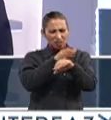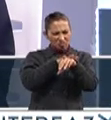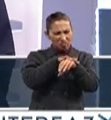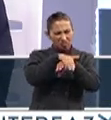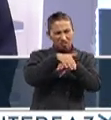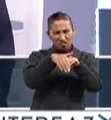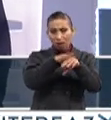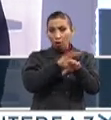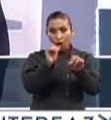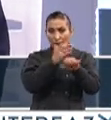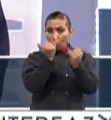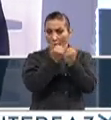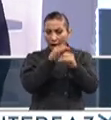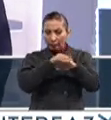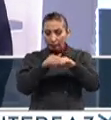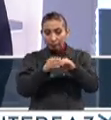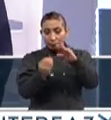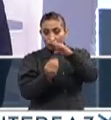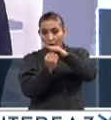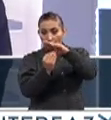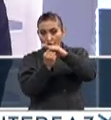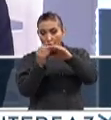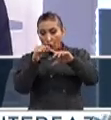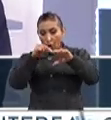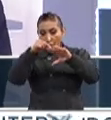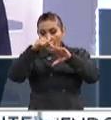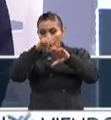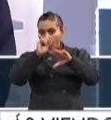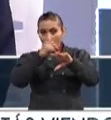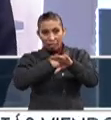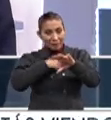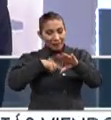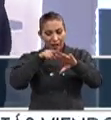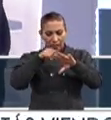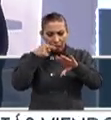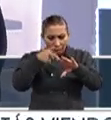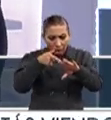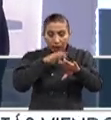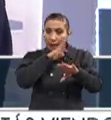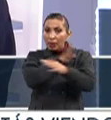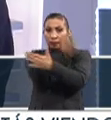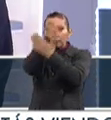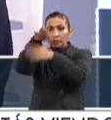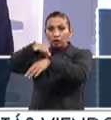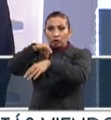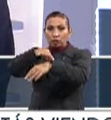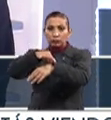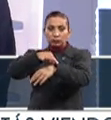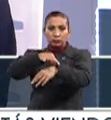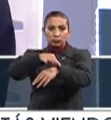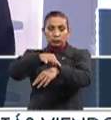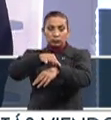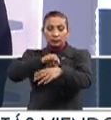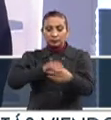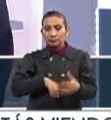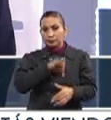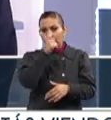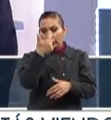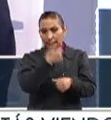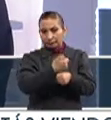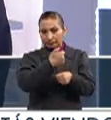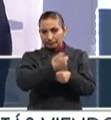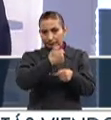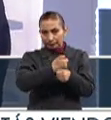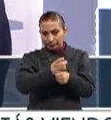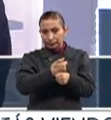otros, no debe haber hongos en las uñas. Entonces, todo eso, y si el paciente lo detecta, inmediatamente acudir con el médico. Otro paso